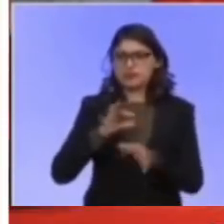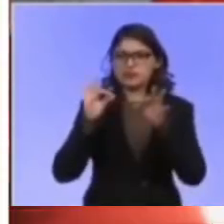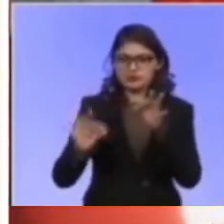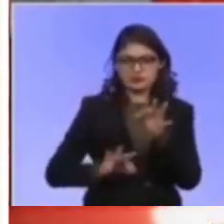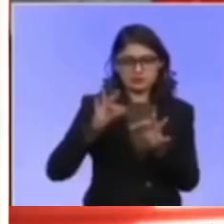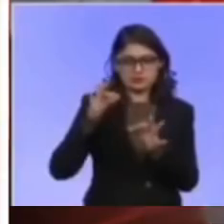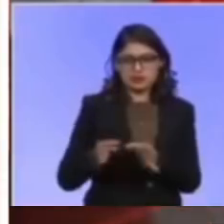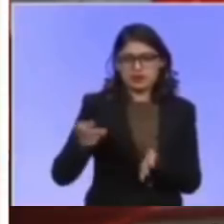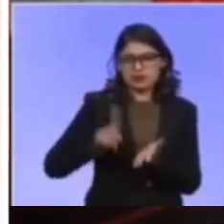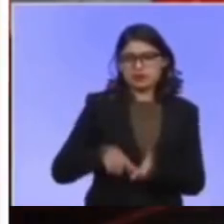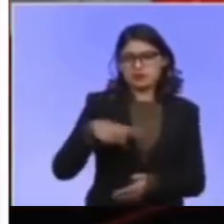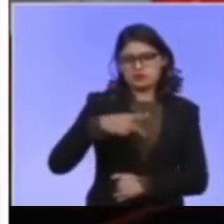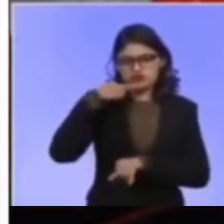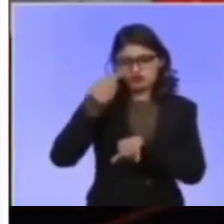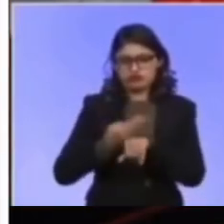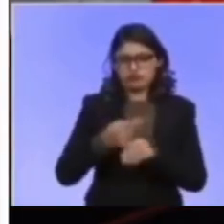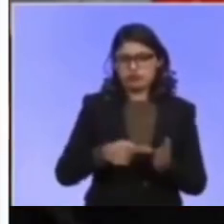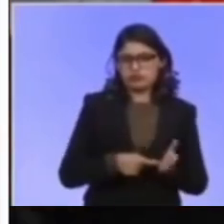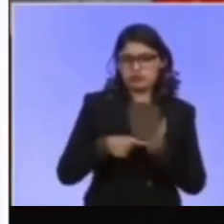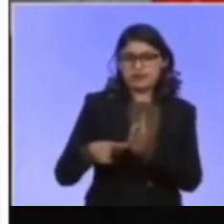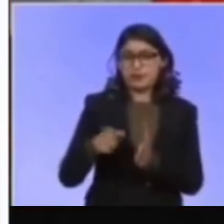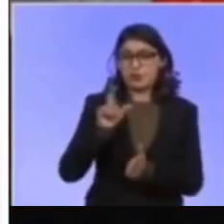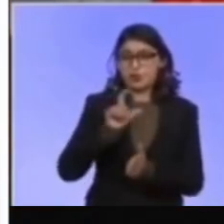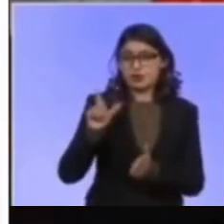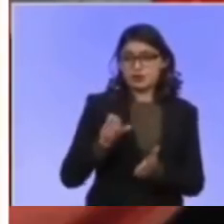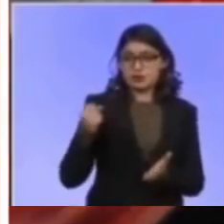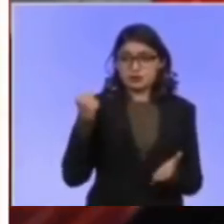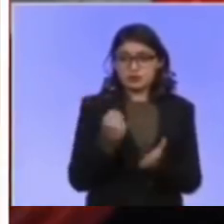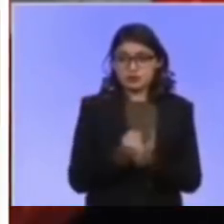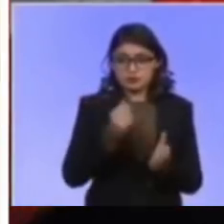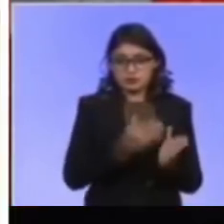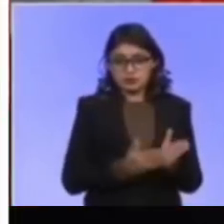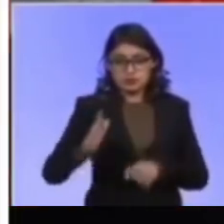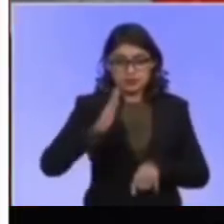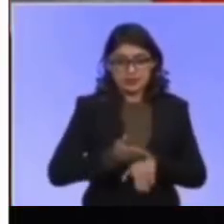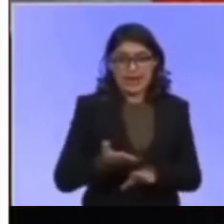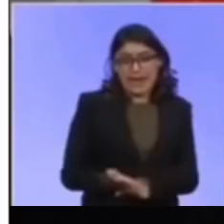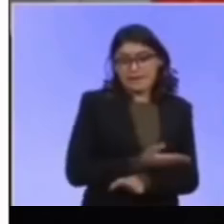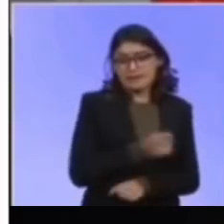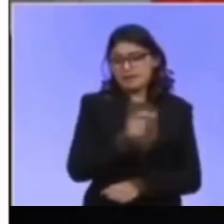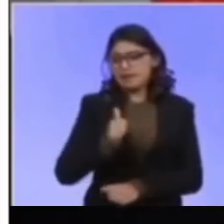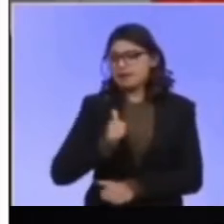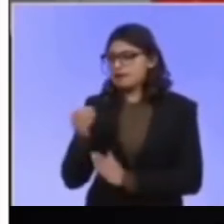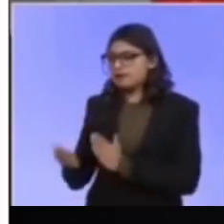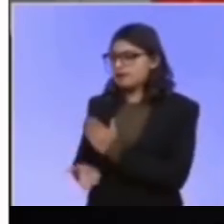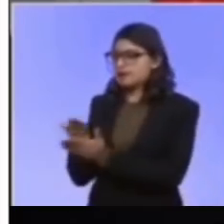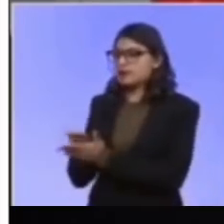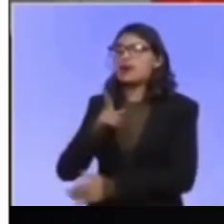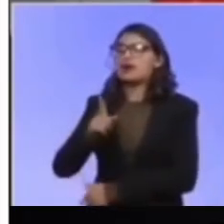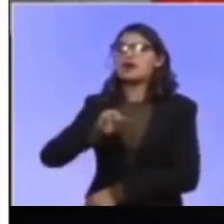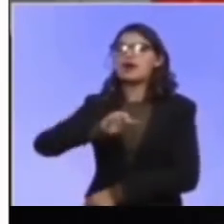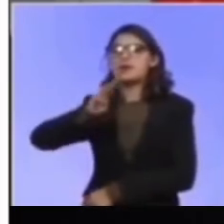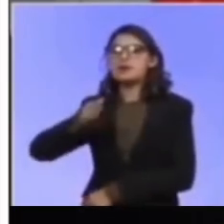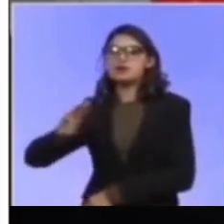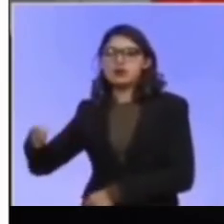y aún así que haya cometido esas faltas que según ellos decían no tenían el